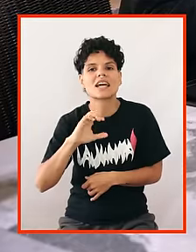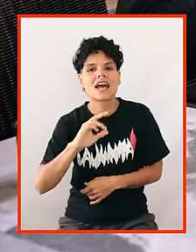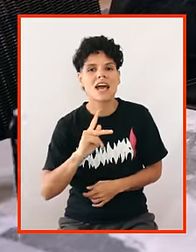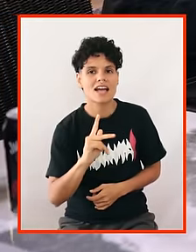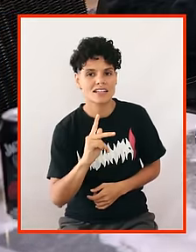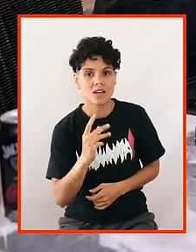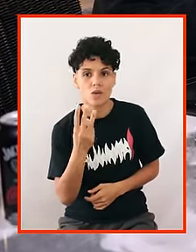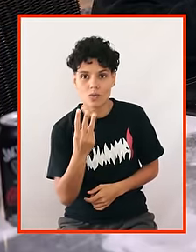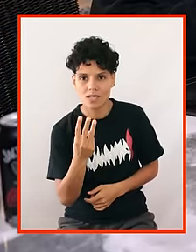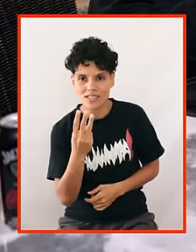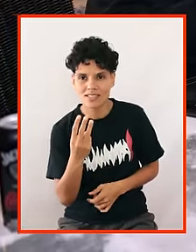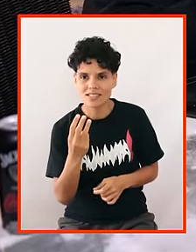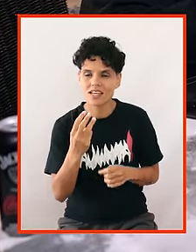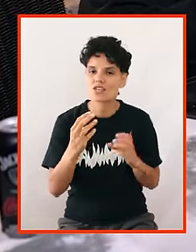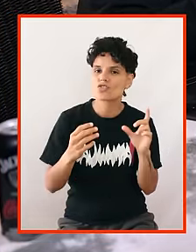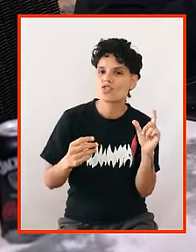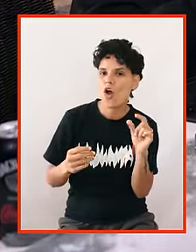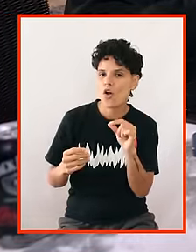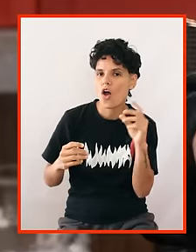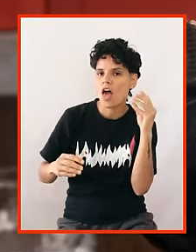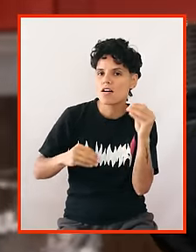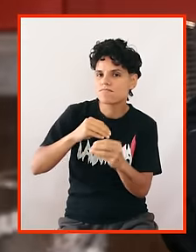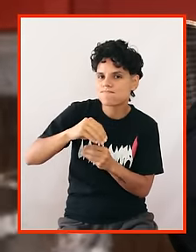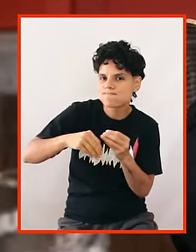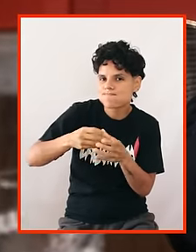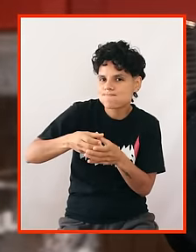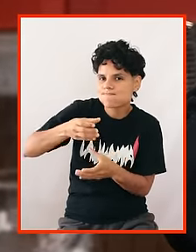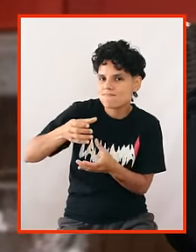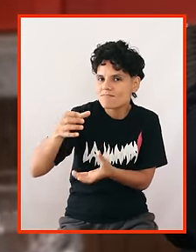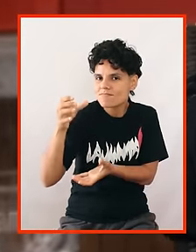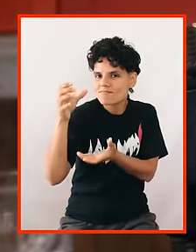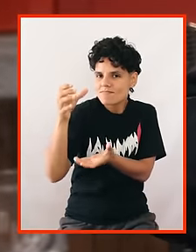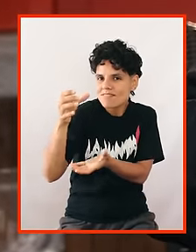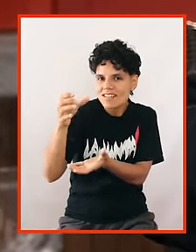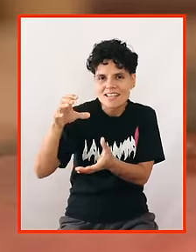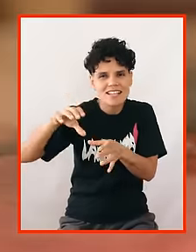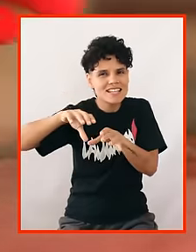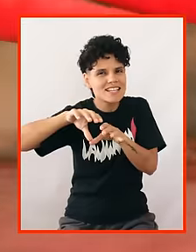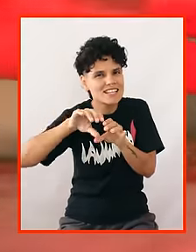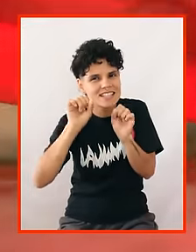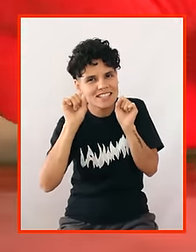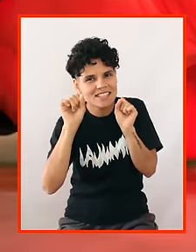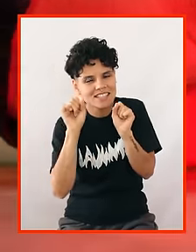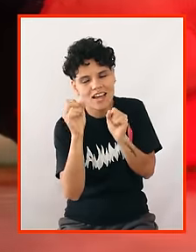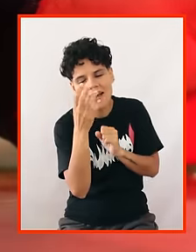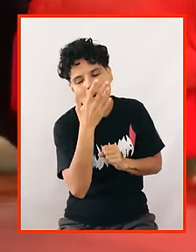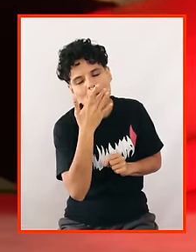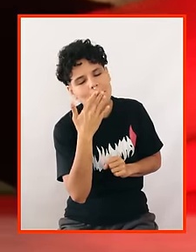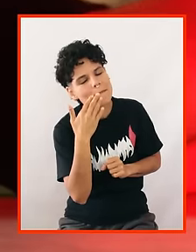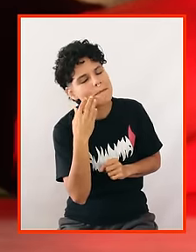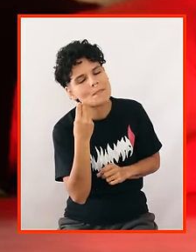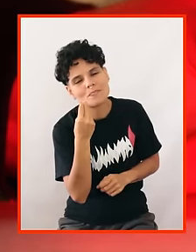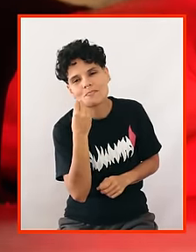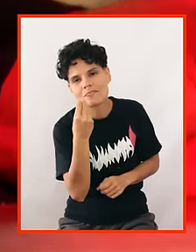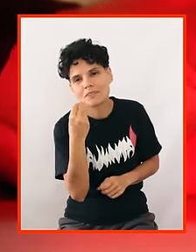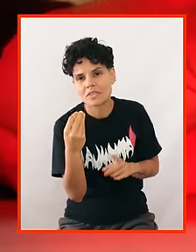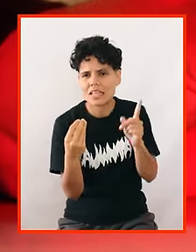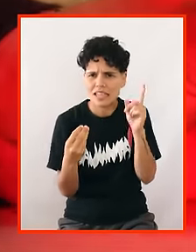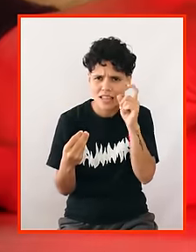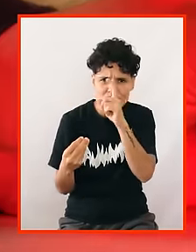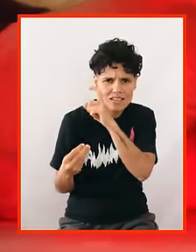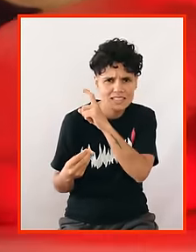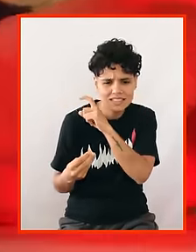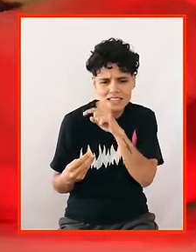Jack and Coke, que es una maravilla. Con esta paso la noche, ¿eh? Viene lista, compadre, un sabor